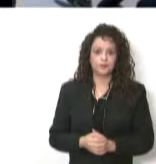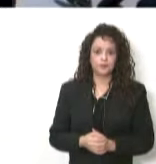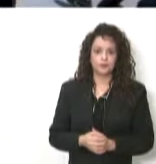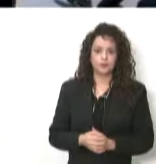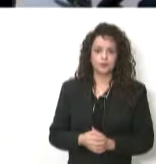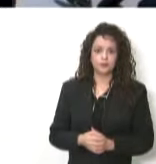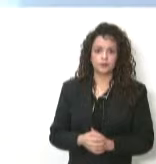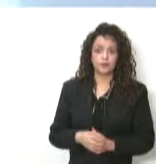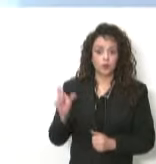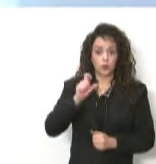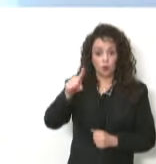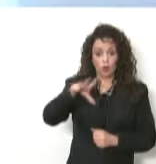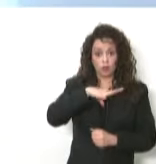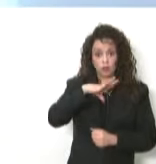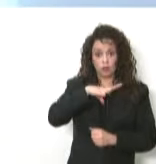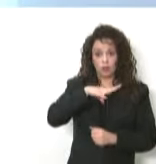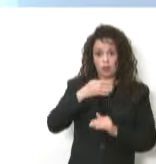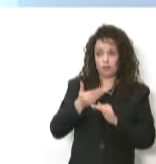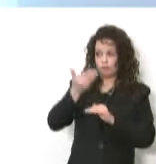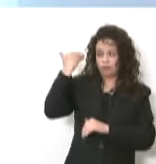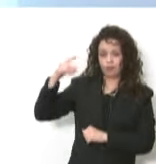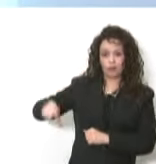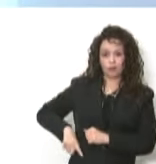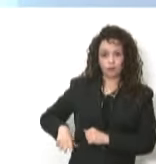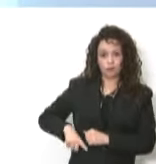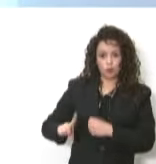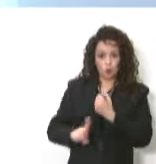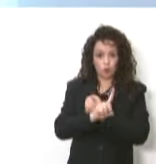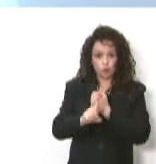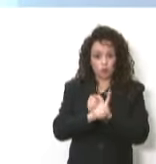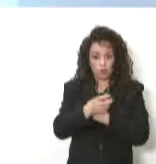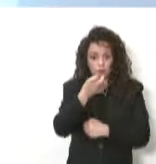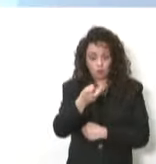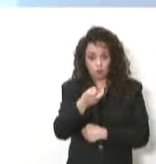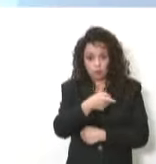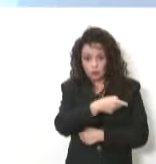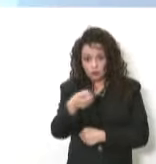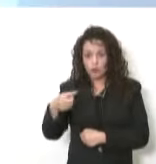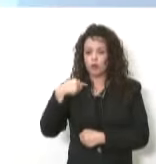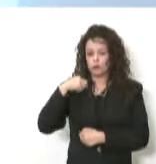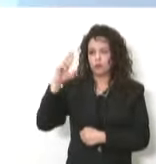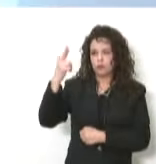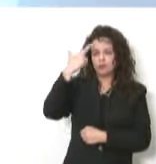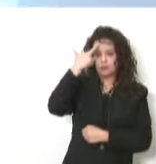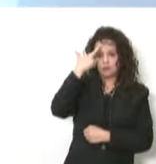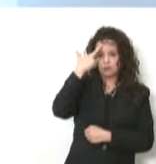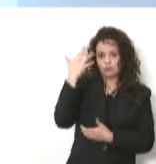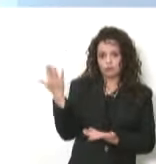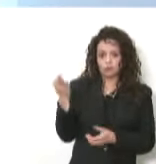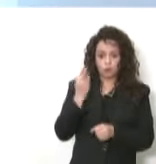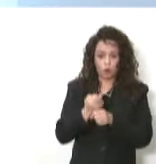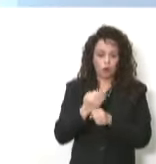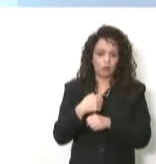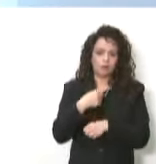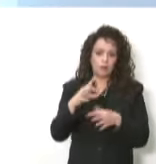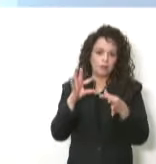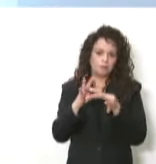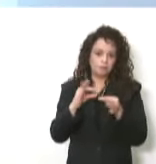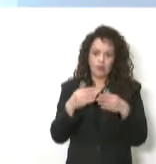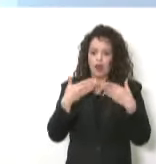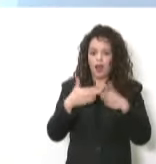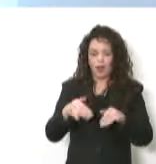socavón en el anterior gobierno, recuerdo yo, y no está de más que lo diga aquí porque es una tribuna abierta, la